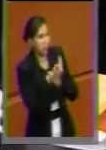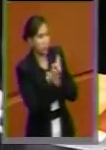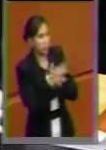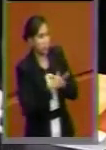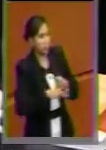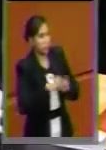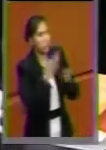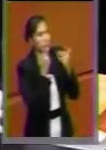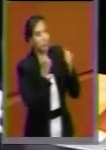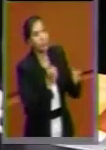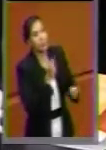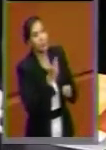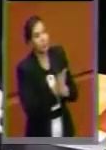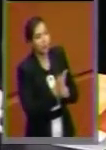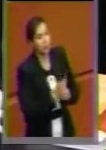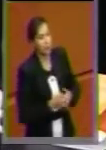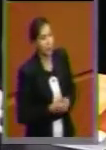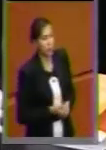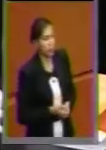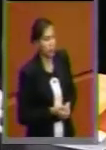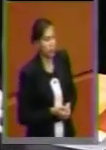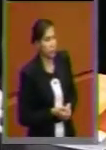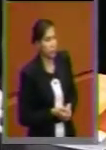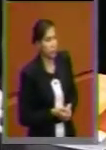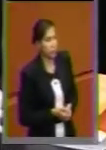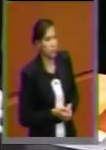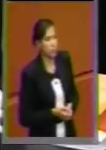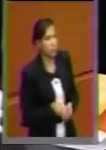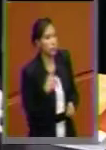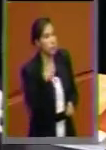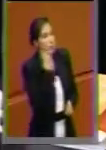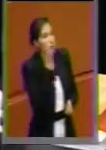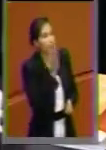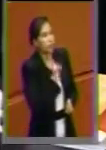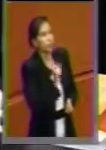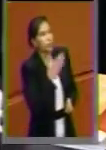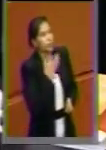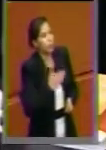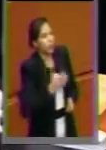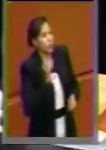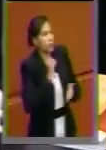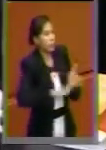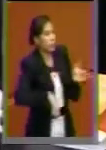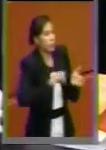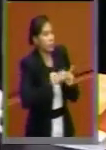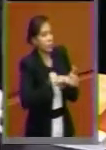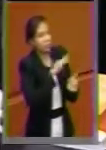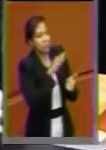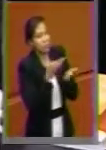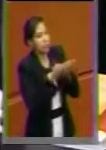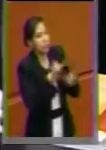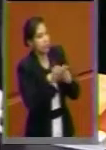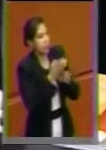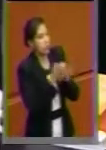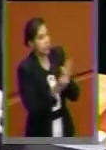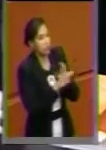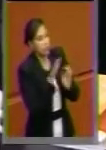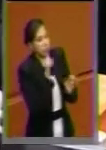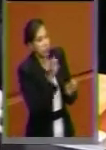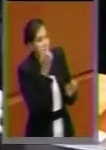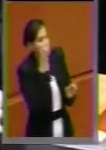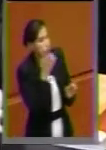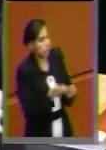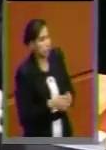contra la inseguridad no es que yo quiera justificar a quienes están proponiendo ampliar el catálogo de delitos